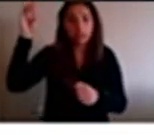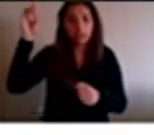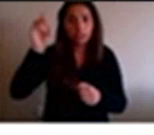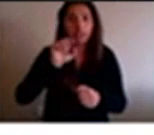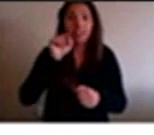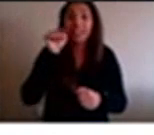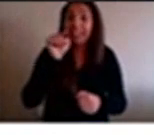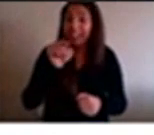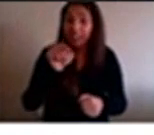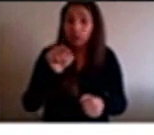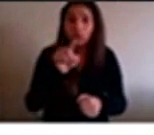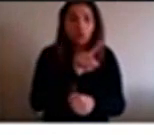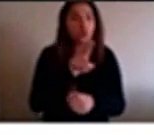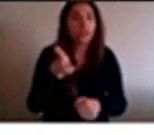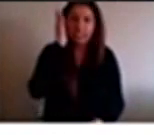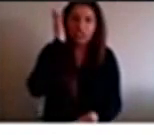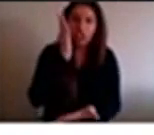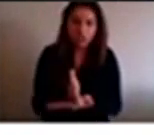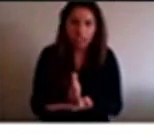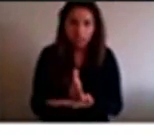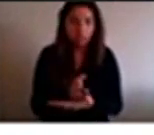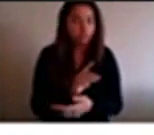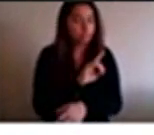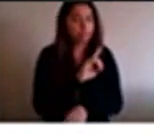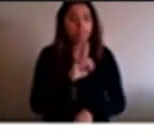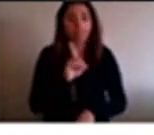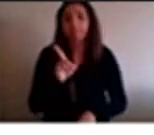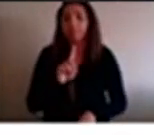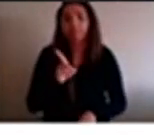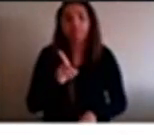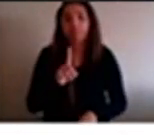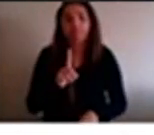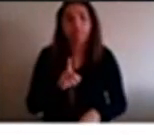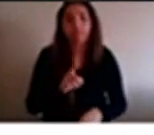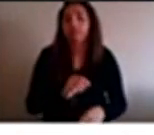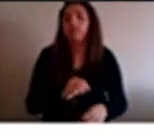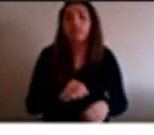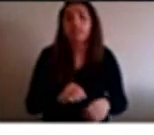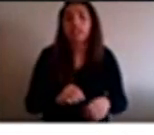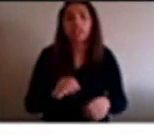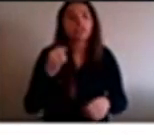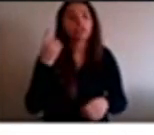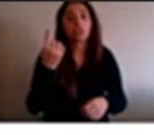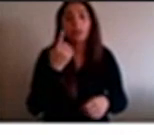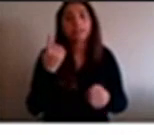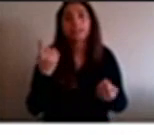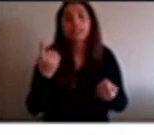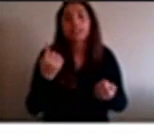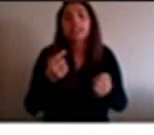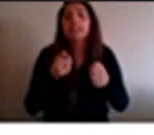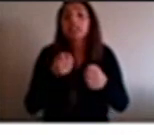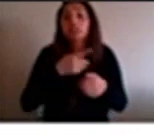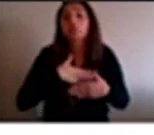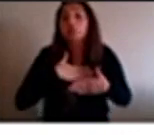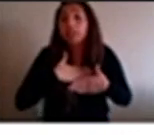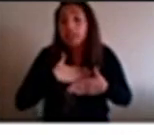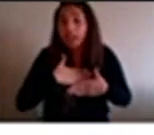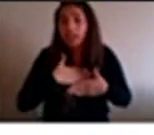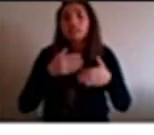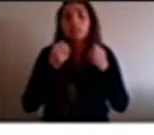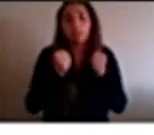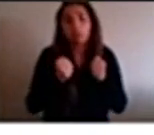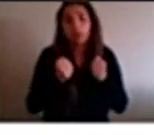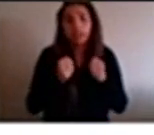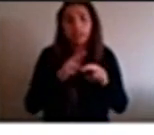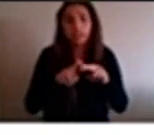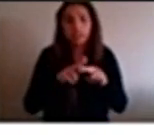quiera acogerse a este incentivo. Entre 1 y 30 trabajadores mínimo debe vincular a una persona con discapacidad. Entre 31 y 100 mínimo